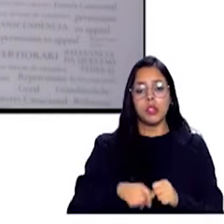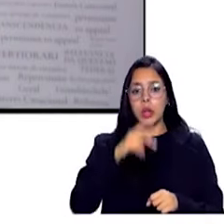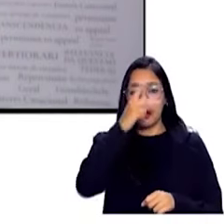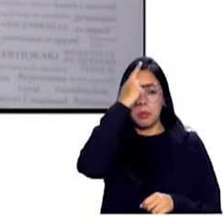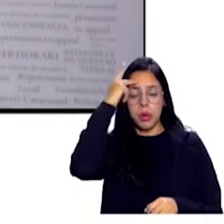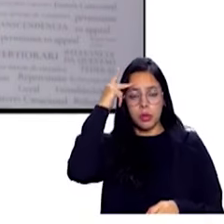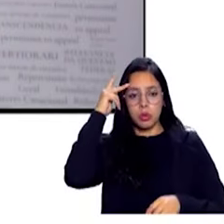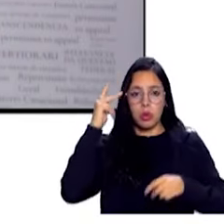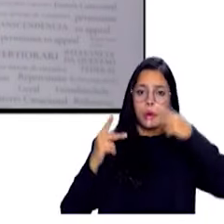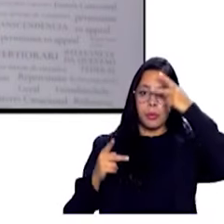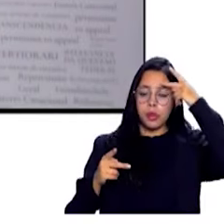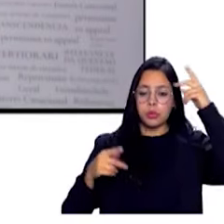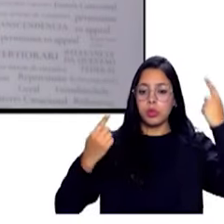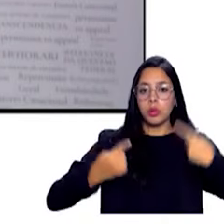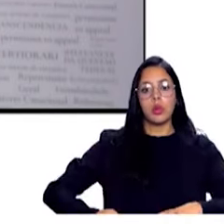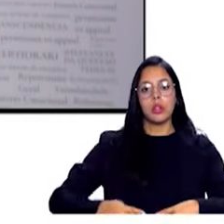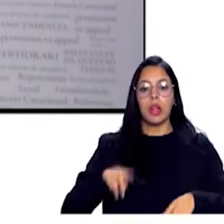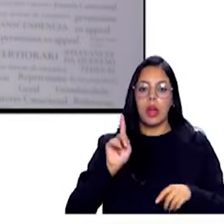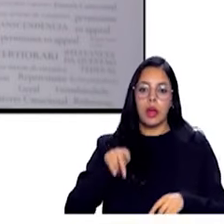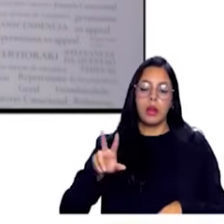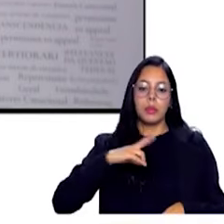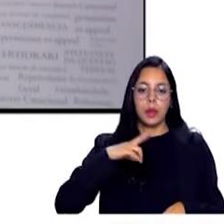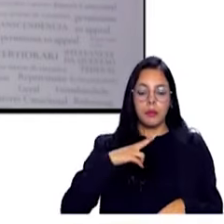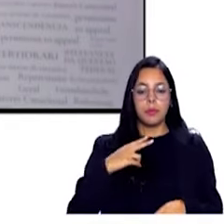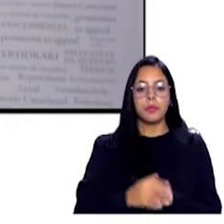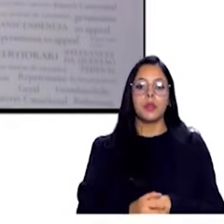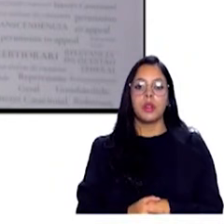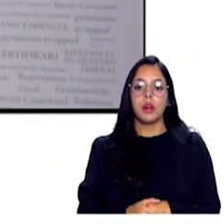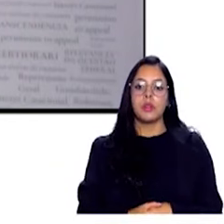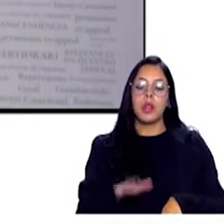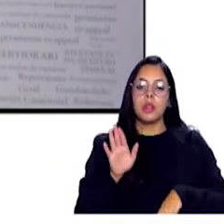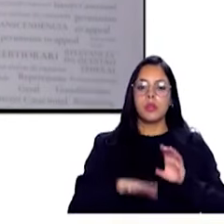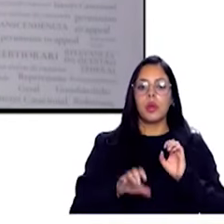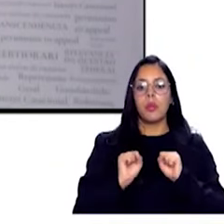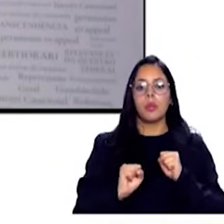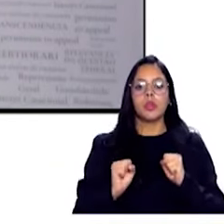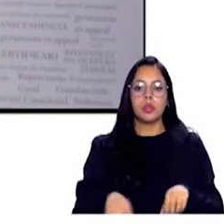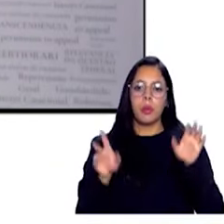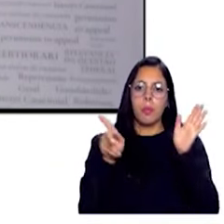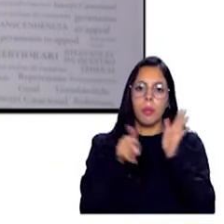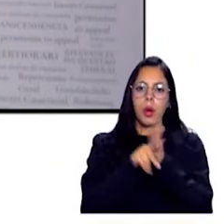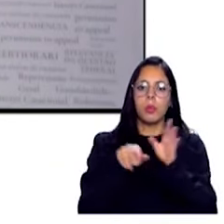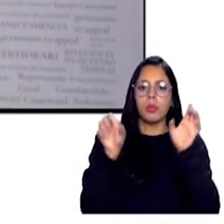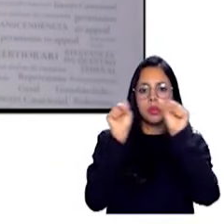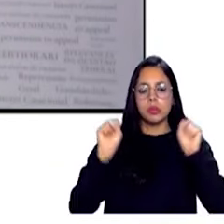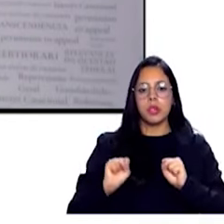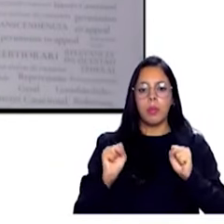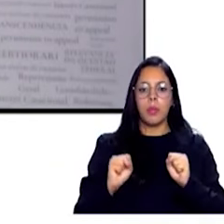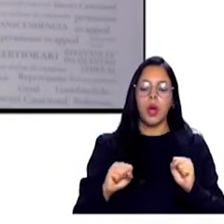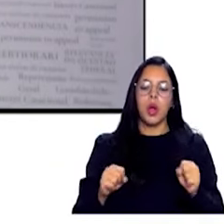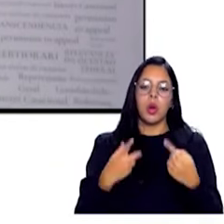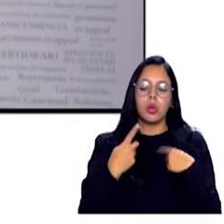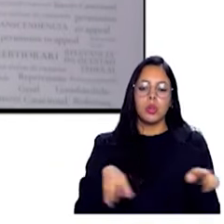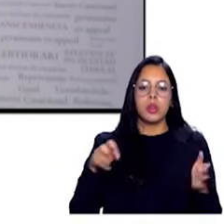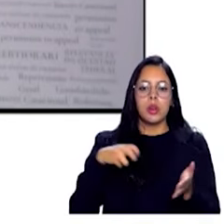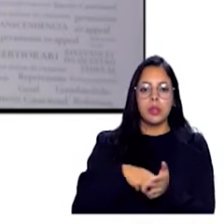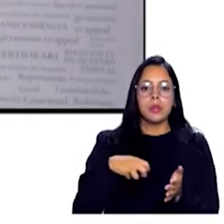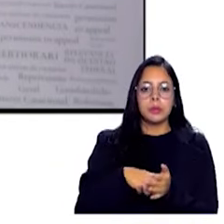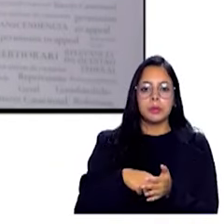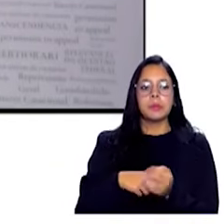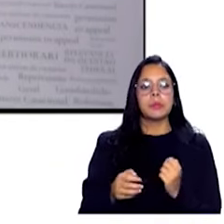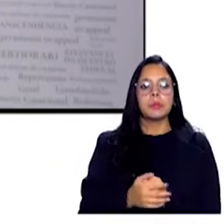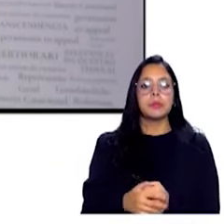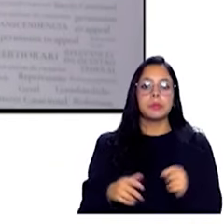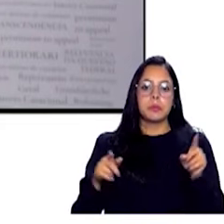sistema como las transgresiones a a las normas penales sustantivas Y por otra parte también la segunda